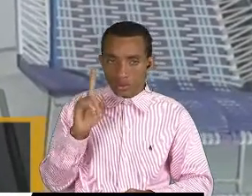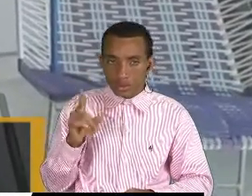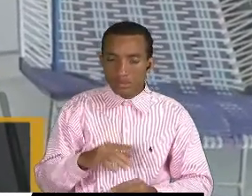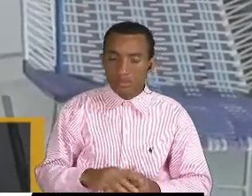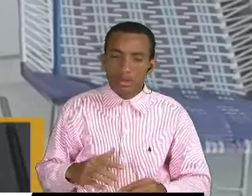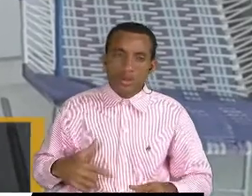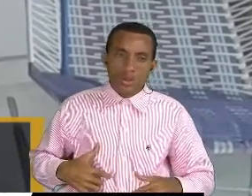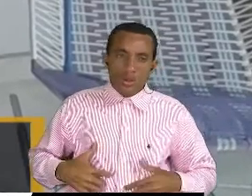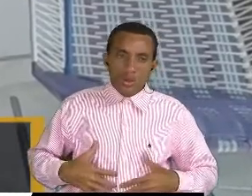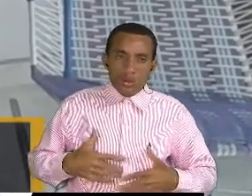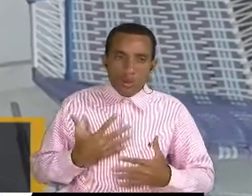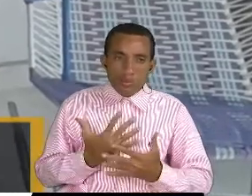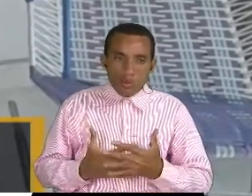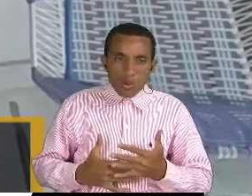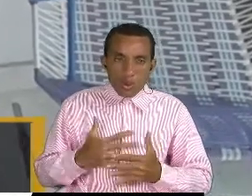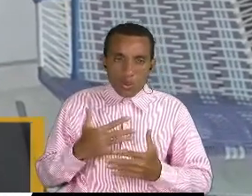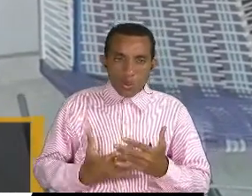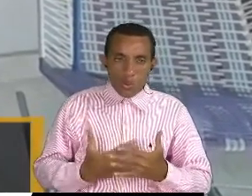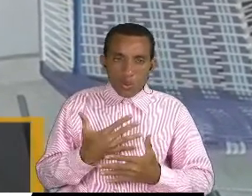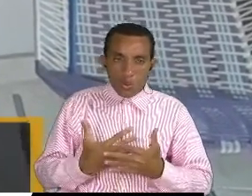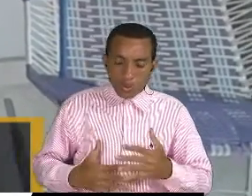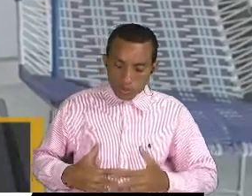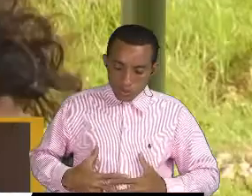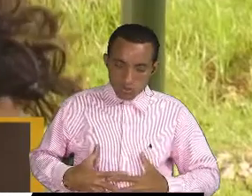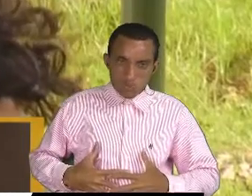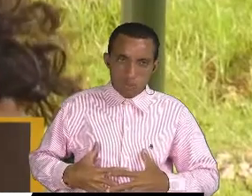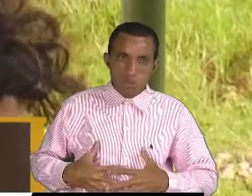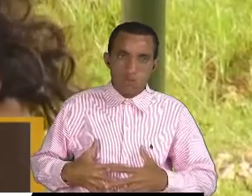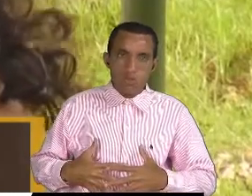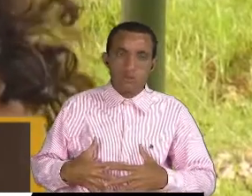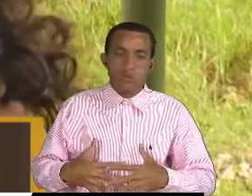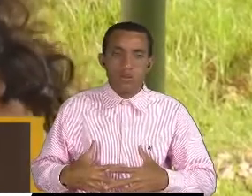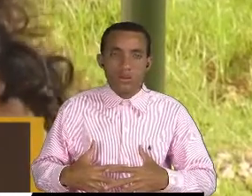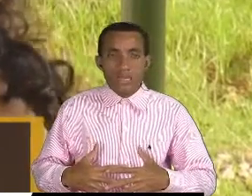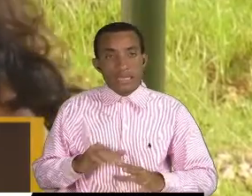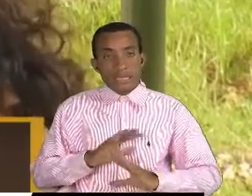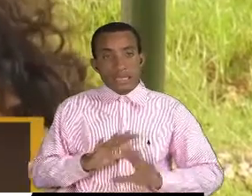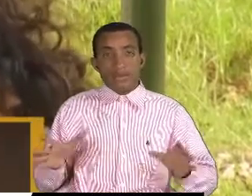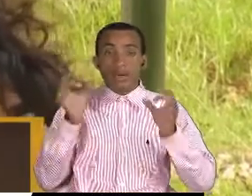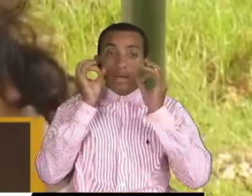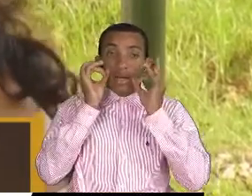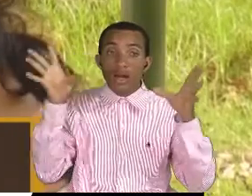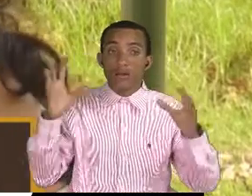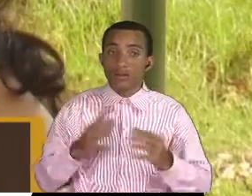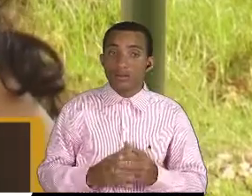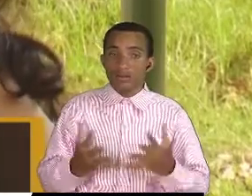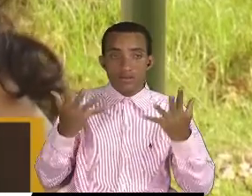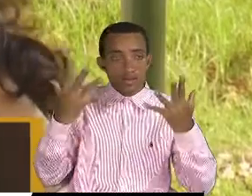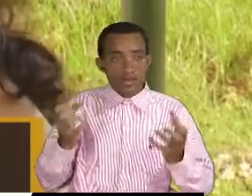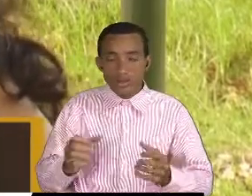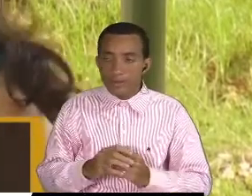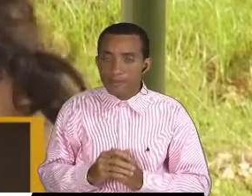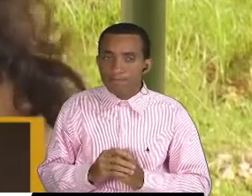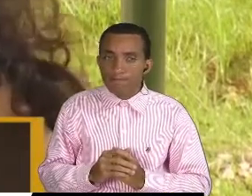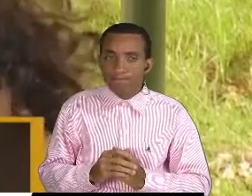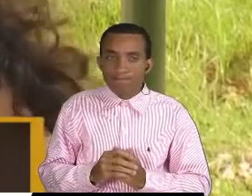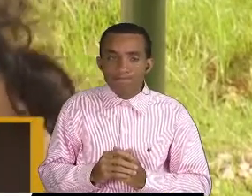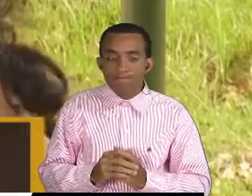este momento está en un estado bastante crítico y no le han querido autorizar el procedimiento que le